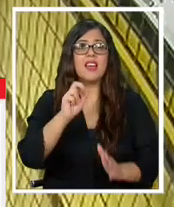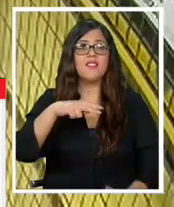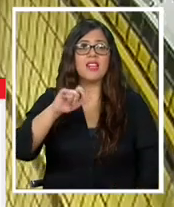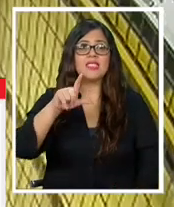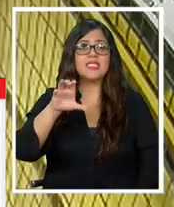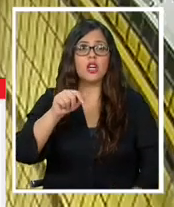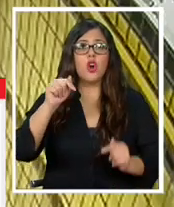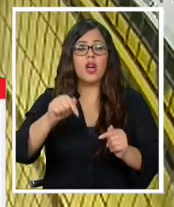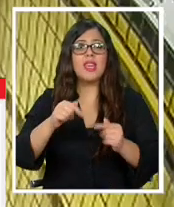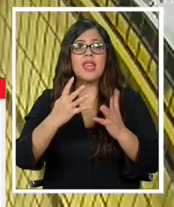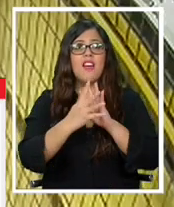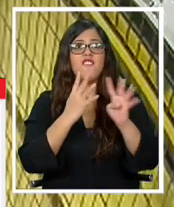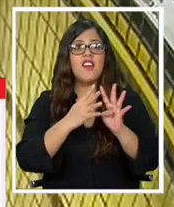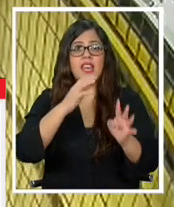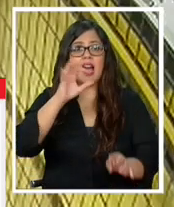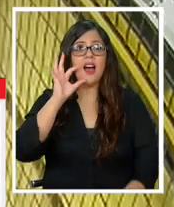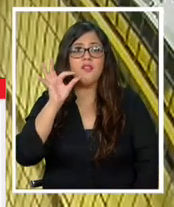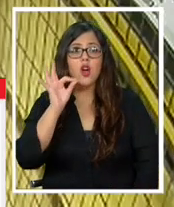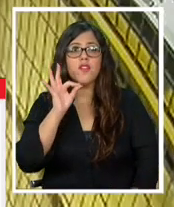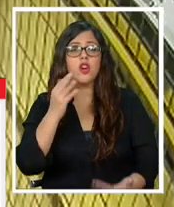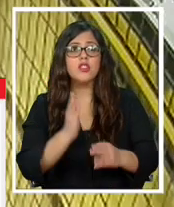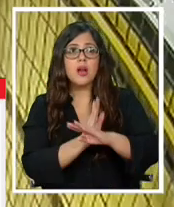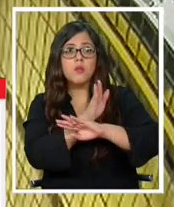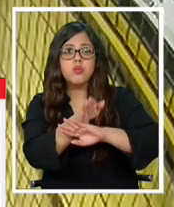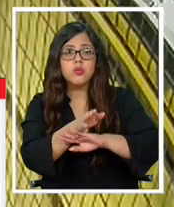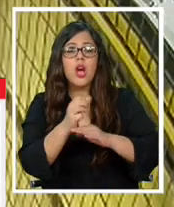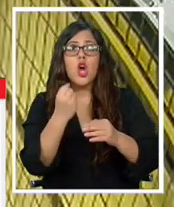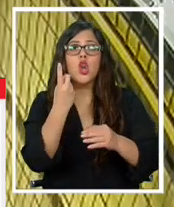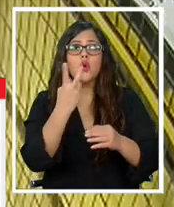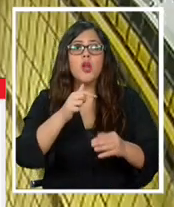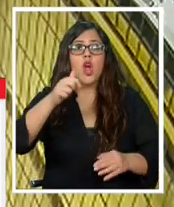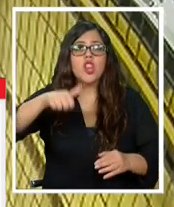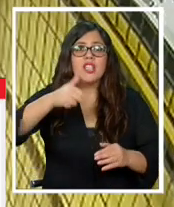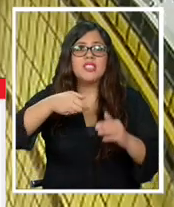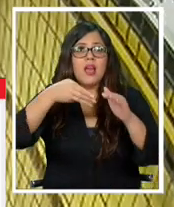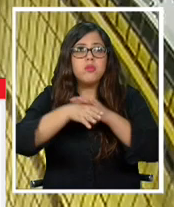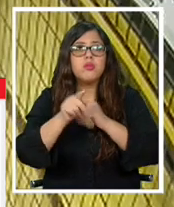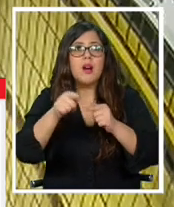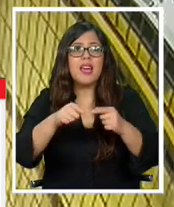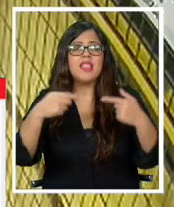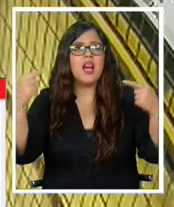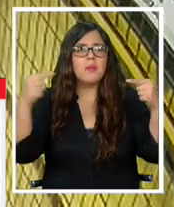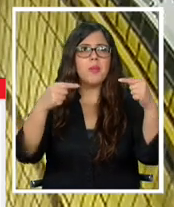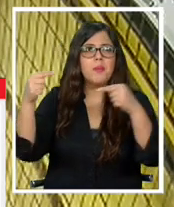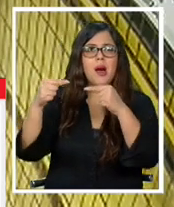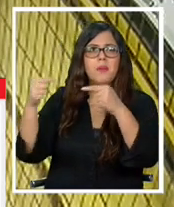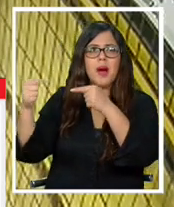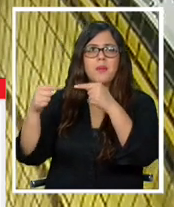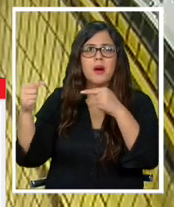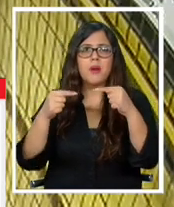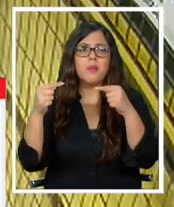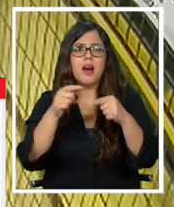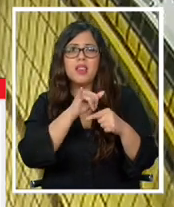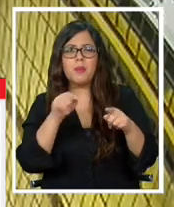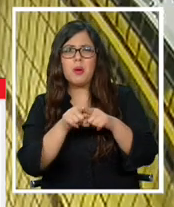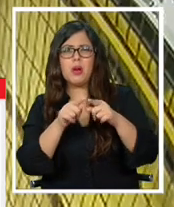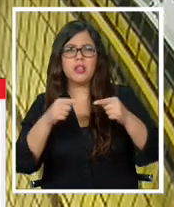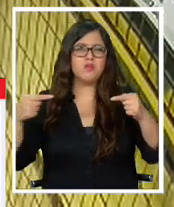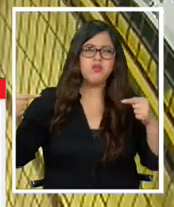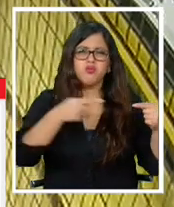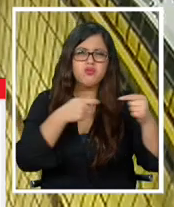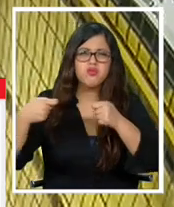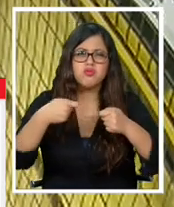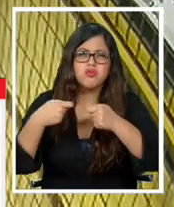Persa Biobío. Fueron hasta el sector del galpón número 16. Ahí se originó una discusión, una riña que después escaló de tono, y al